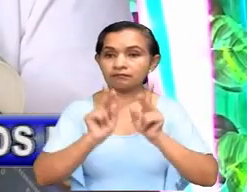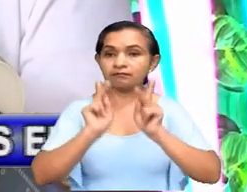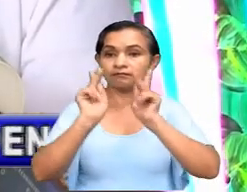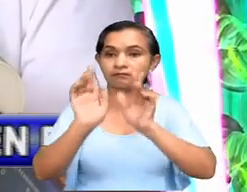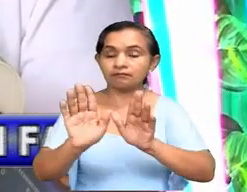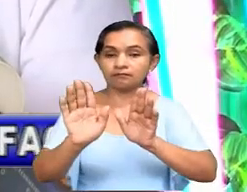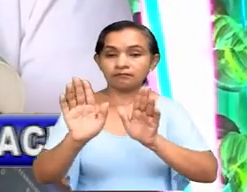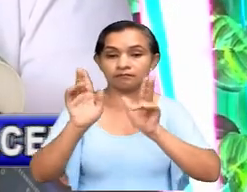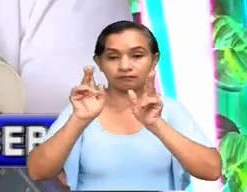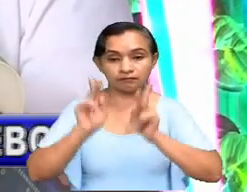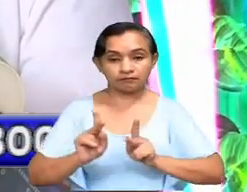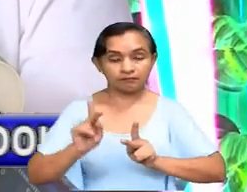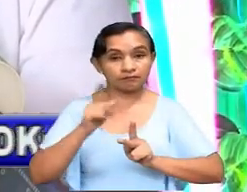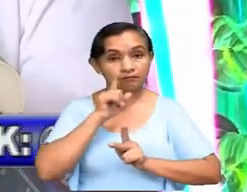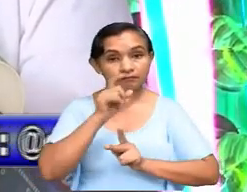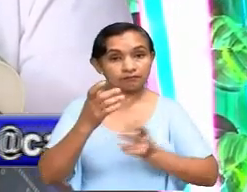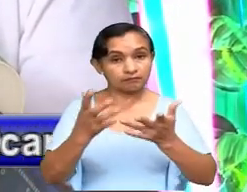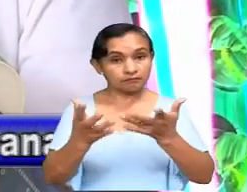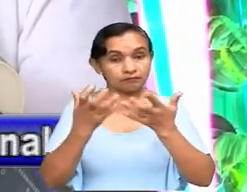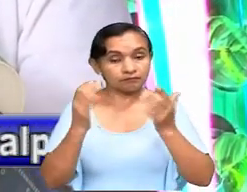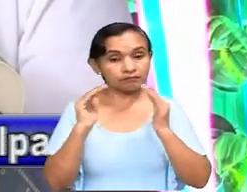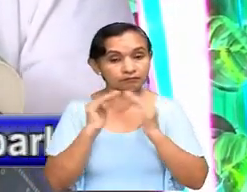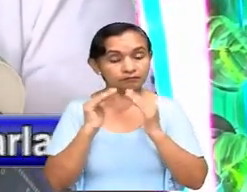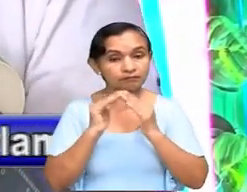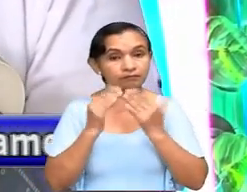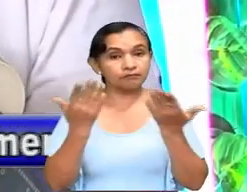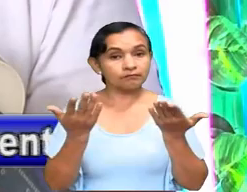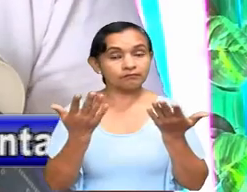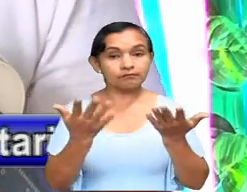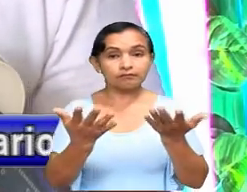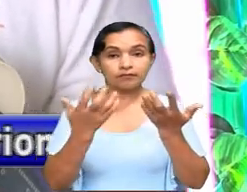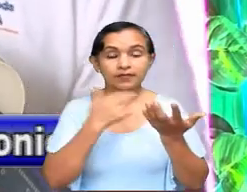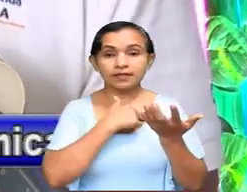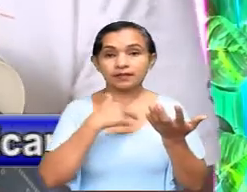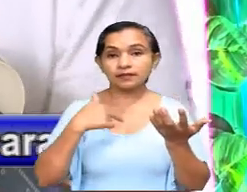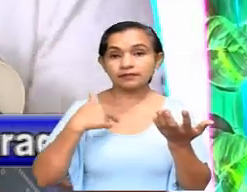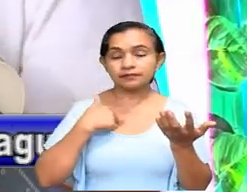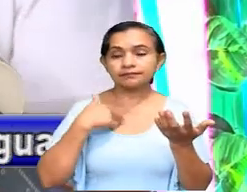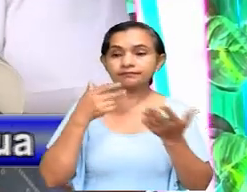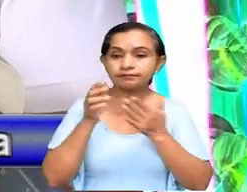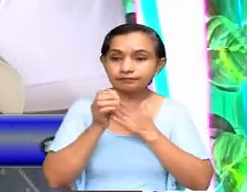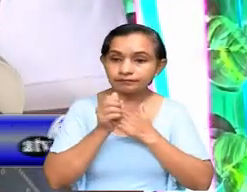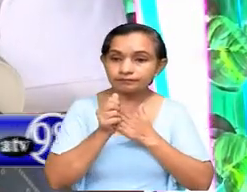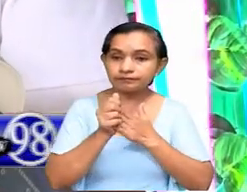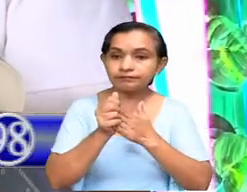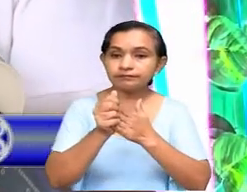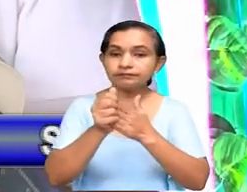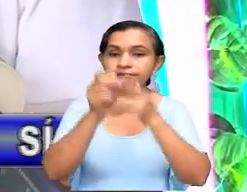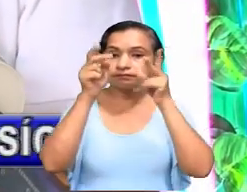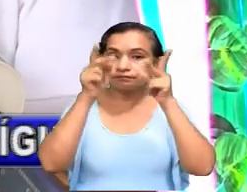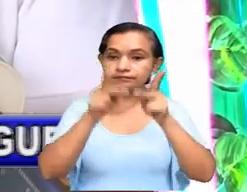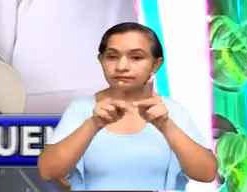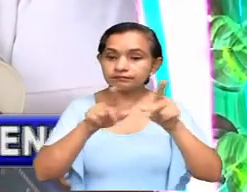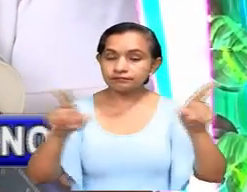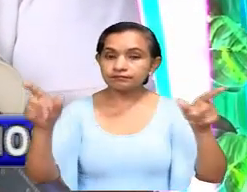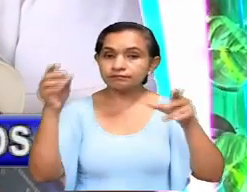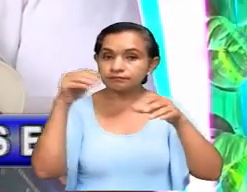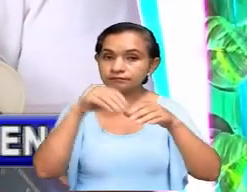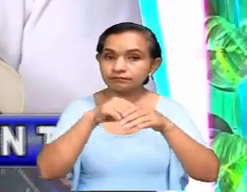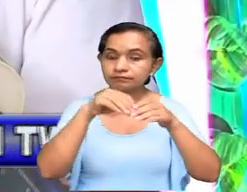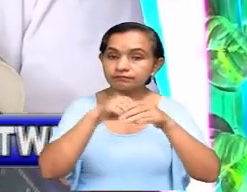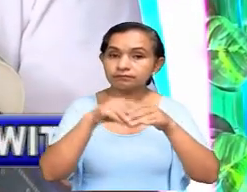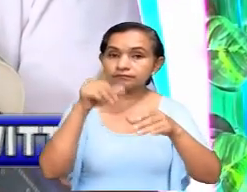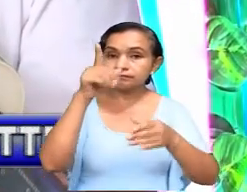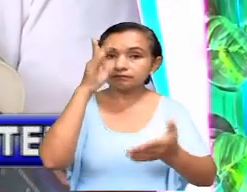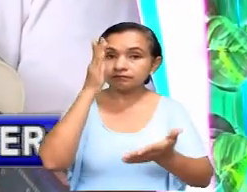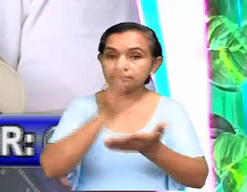los cuentavientes. Nosotros lo que hacemos es darle seguimiento al plan de ahorro de ellos Y una vez